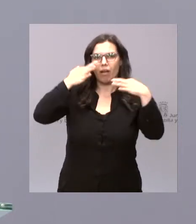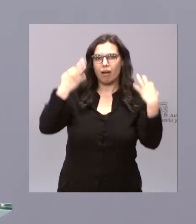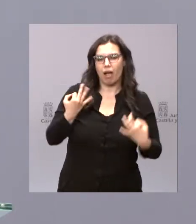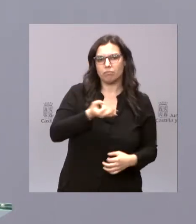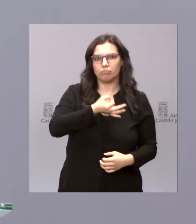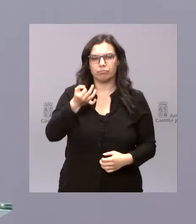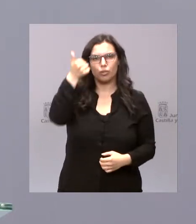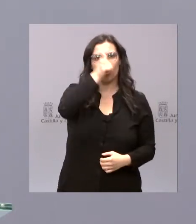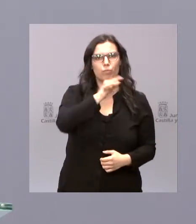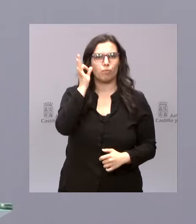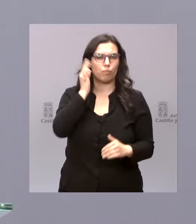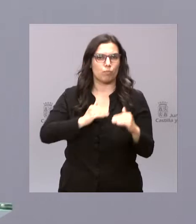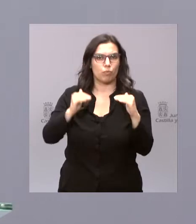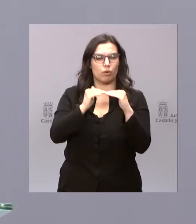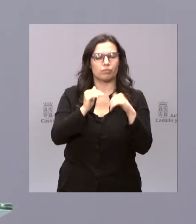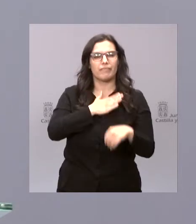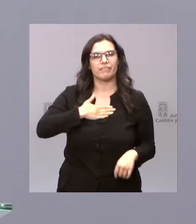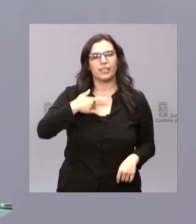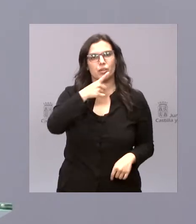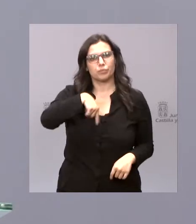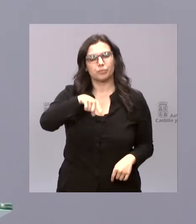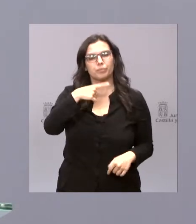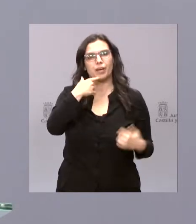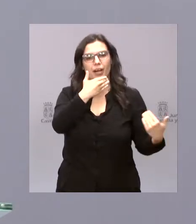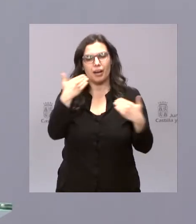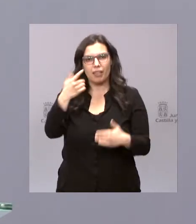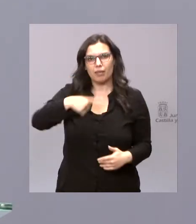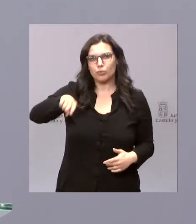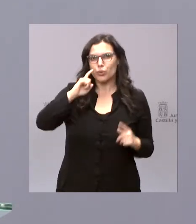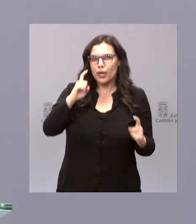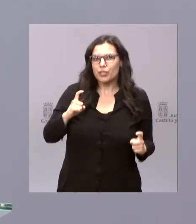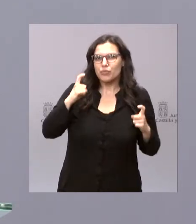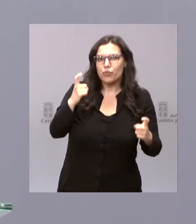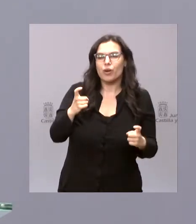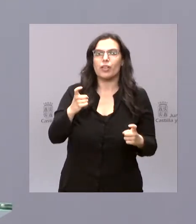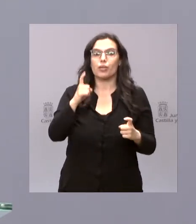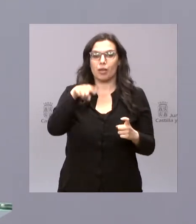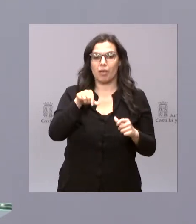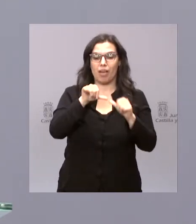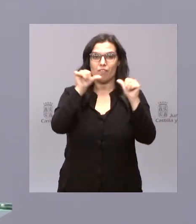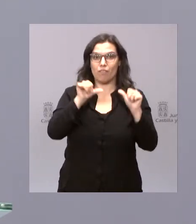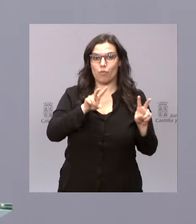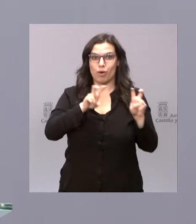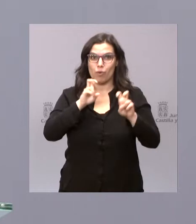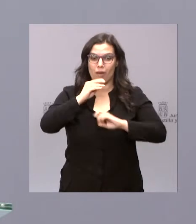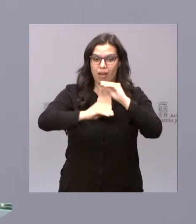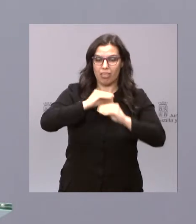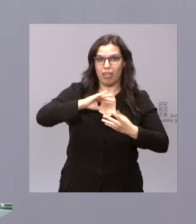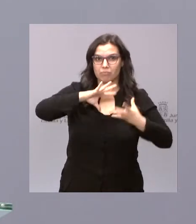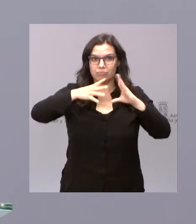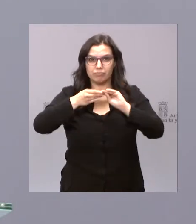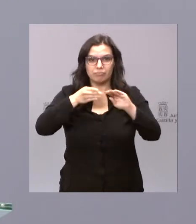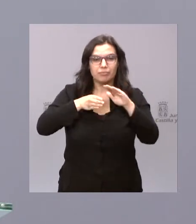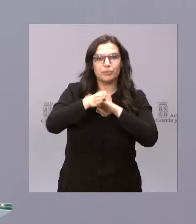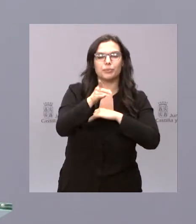entre mujeres y hombres. Quiero agradeceros el esfuerzo y la buena acogida de esta nueva forma de hacer y de llegar. El año pasado,